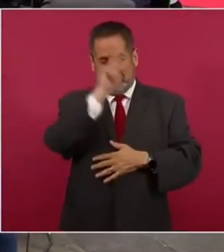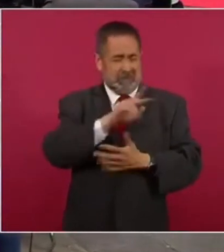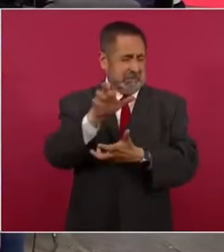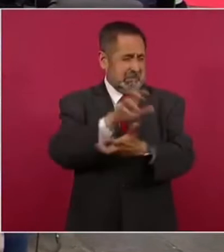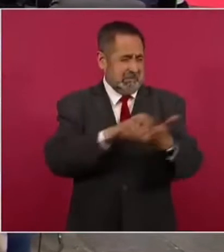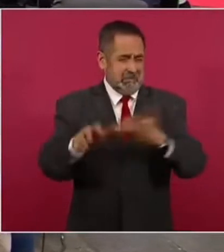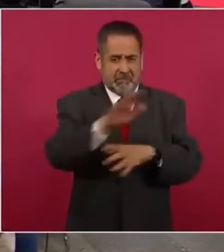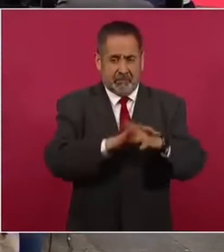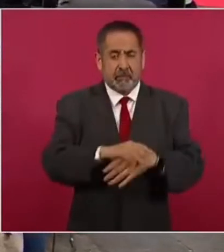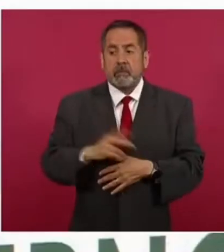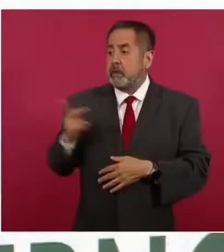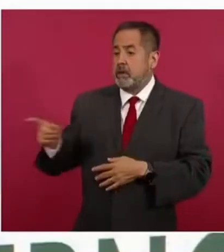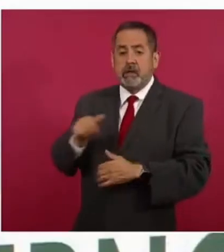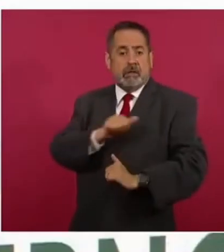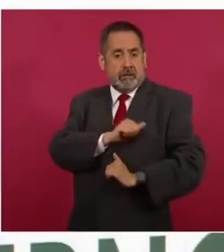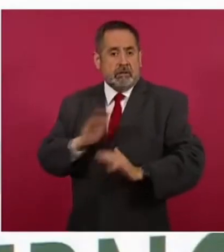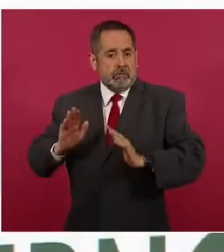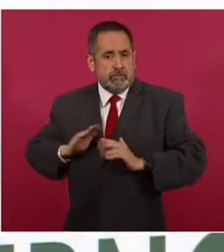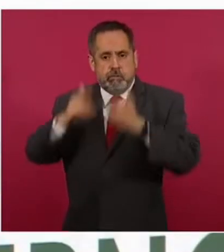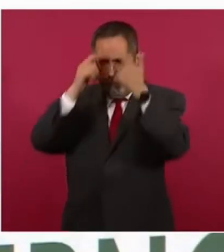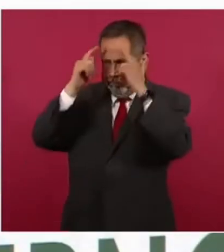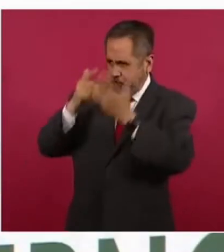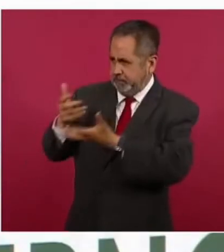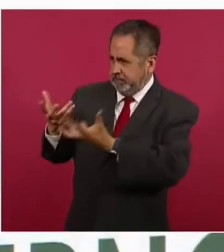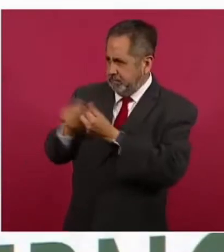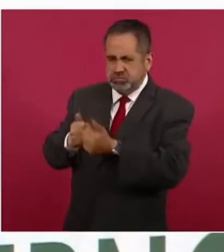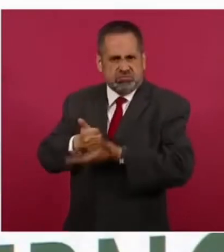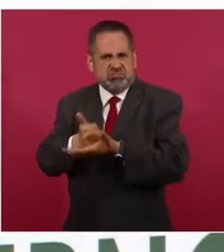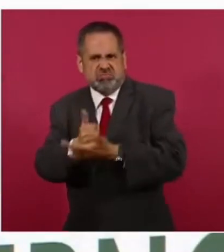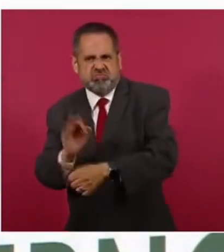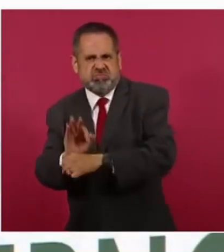ellas contenemos también a la delincuencia